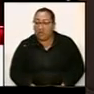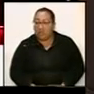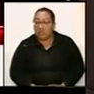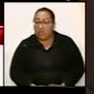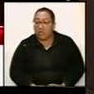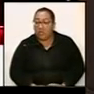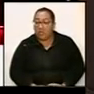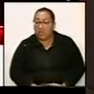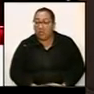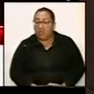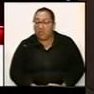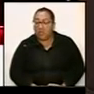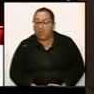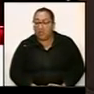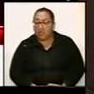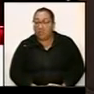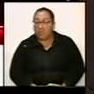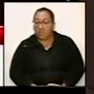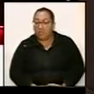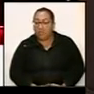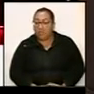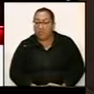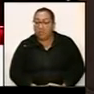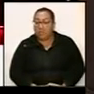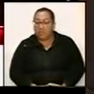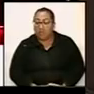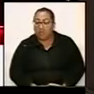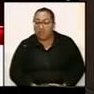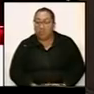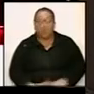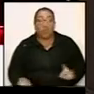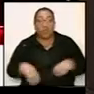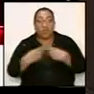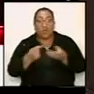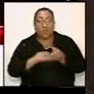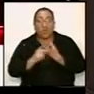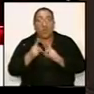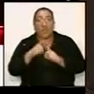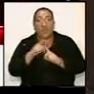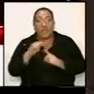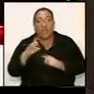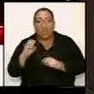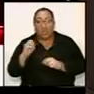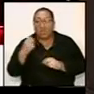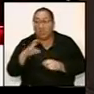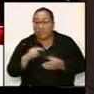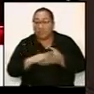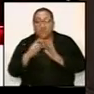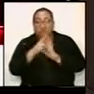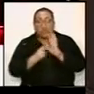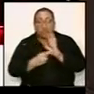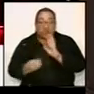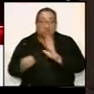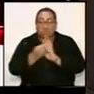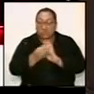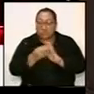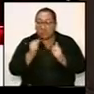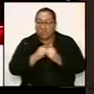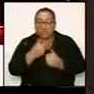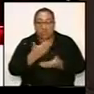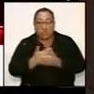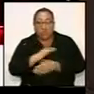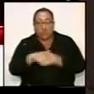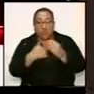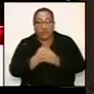y amazónicas en general. No les ha otorgado oportunamente los títulos y registros en la